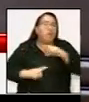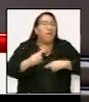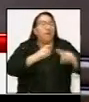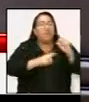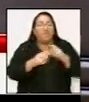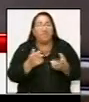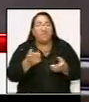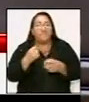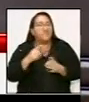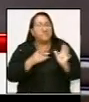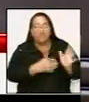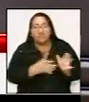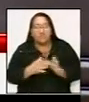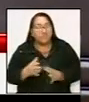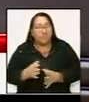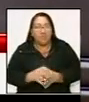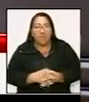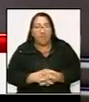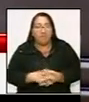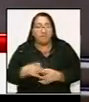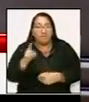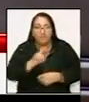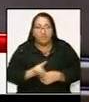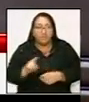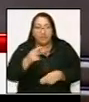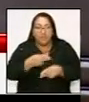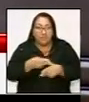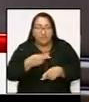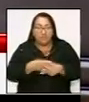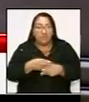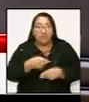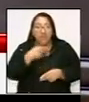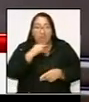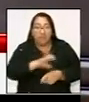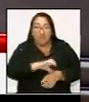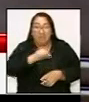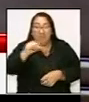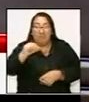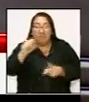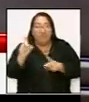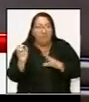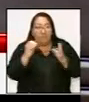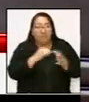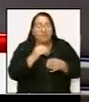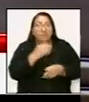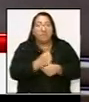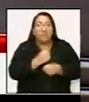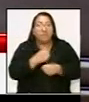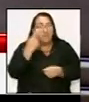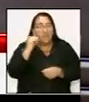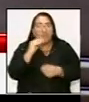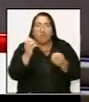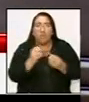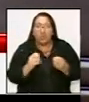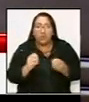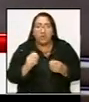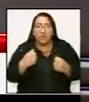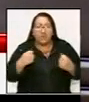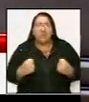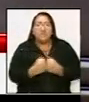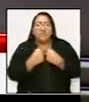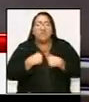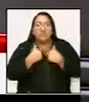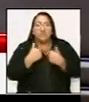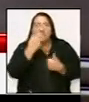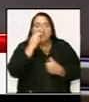presidente. Se preparan para utilizar el nombre y a la mujer, pero para implementar ideologías que son nefastas y afectan a la